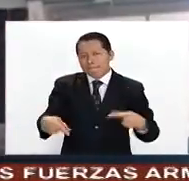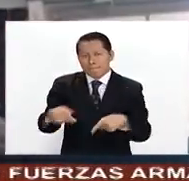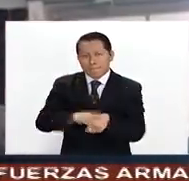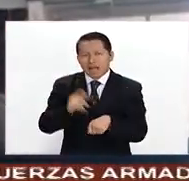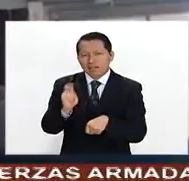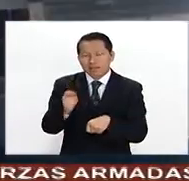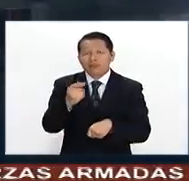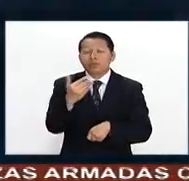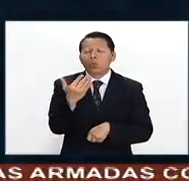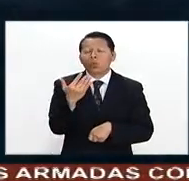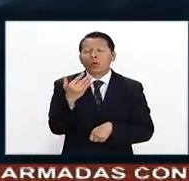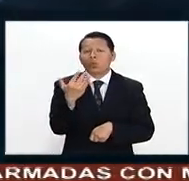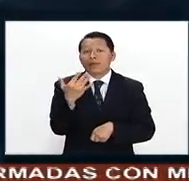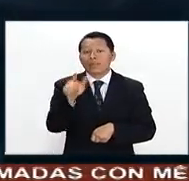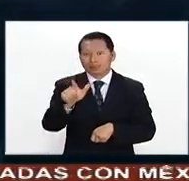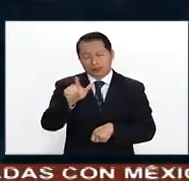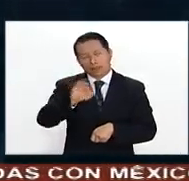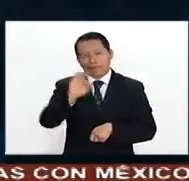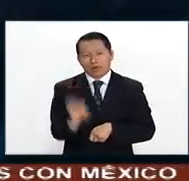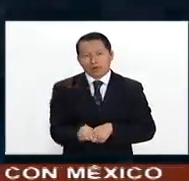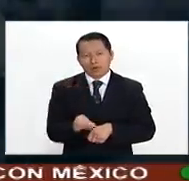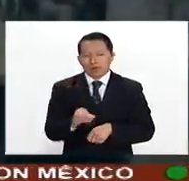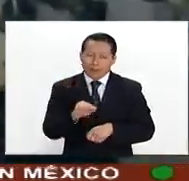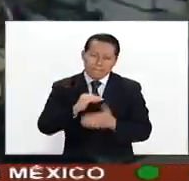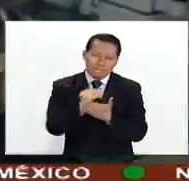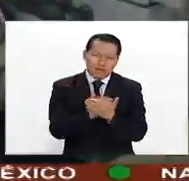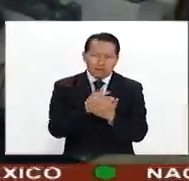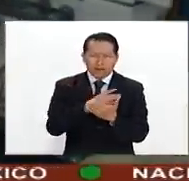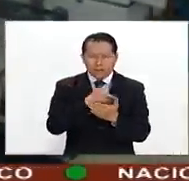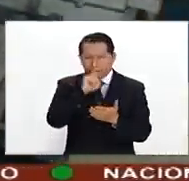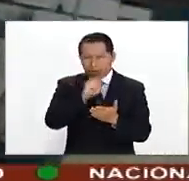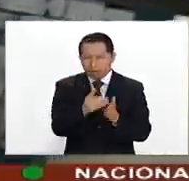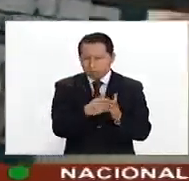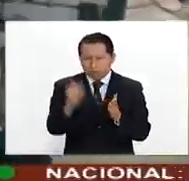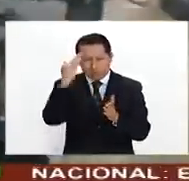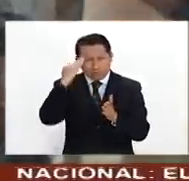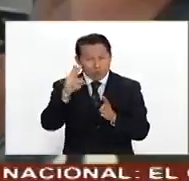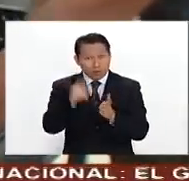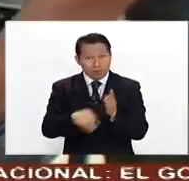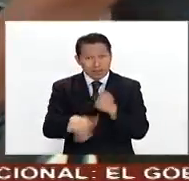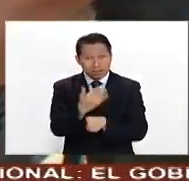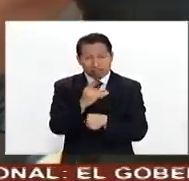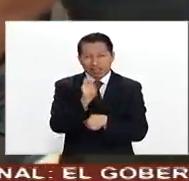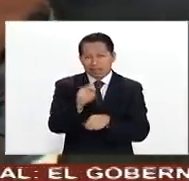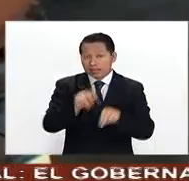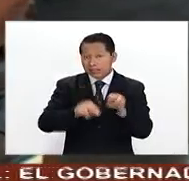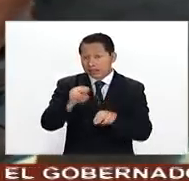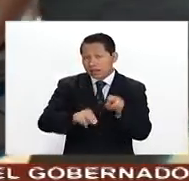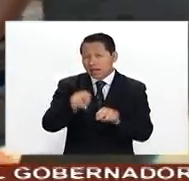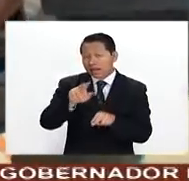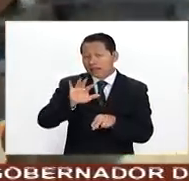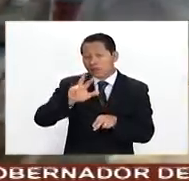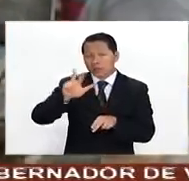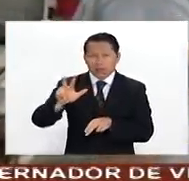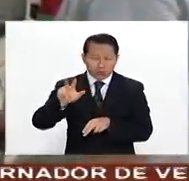en 57%, cifra menor a la registrada en el mismo periodo del 2015, cuando tuvo niveles de